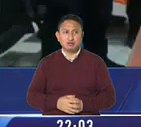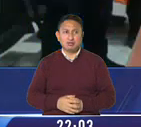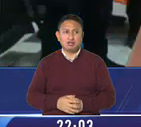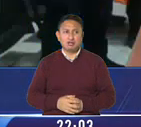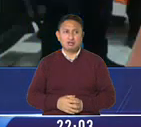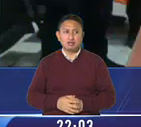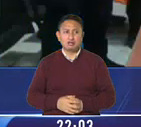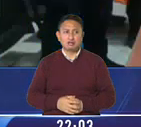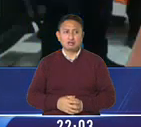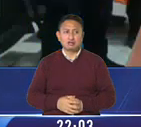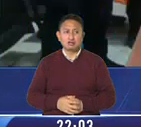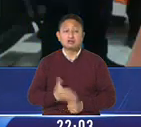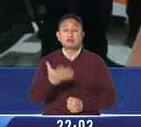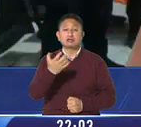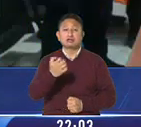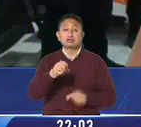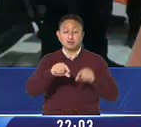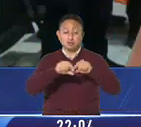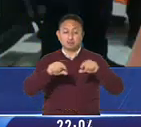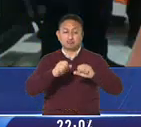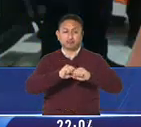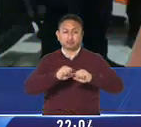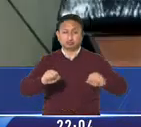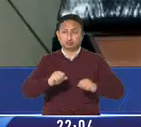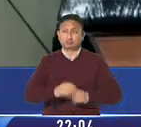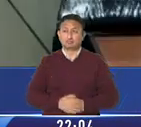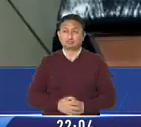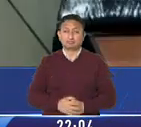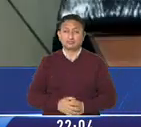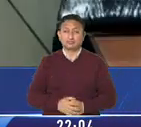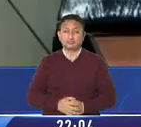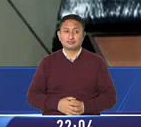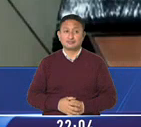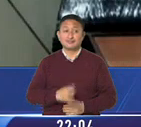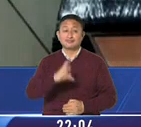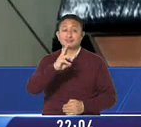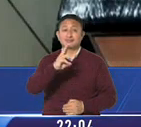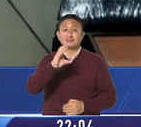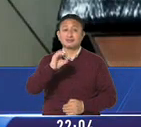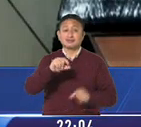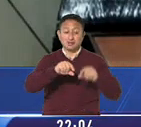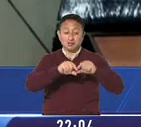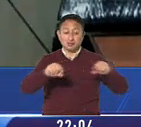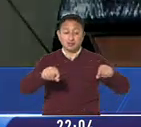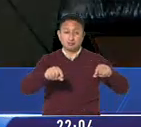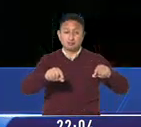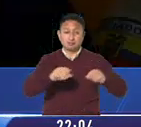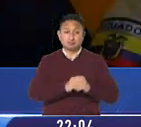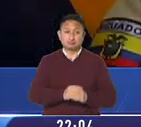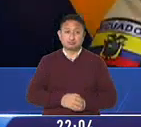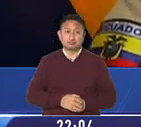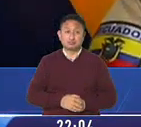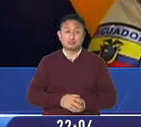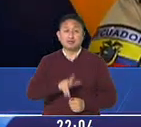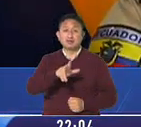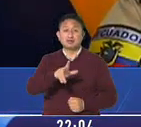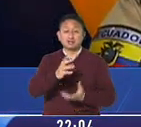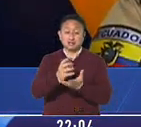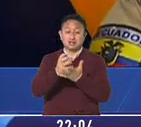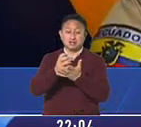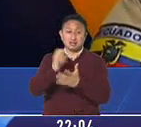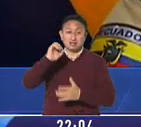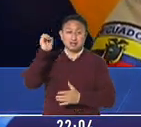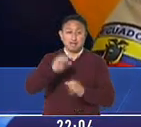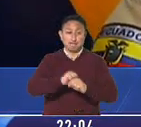tacos, 15 tacos de dinamita explosiva con mecha, 60 tacos de dinamita sin mecha, 3 granadas